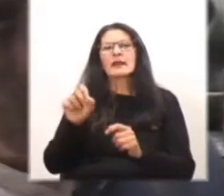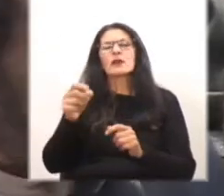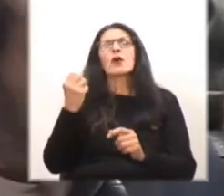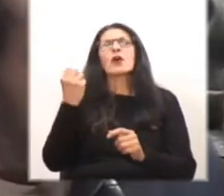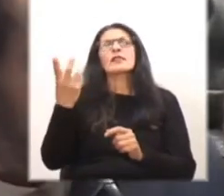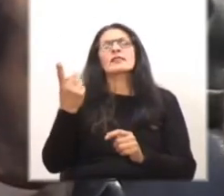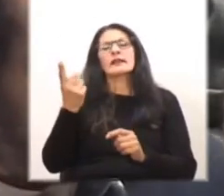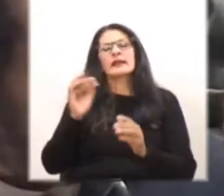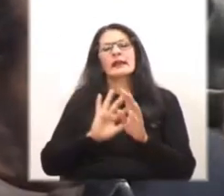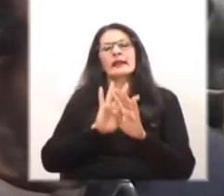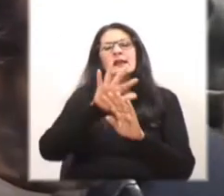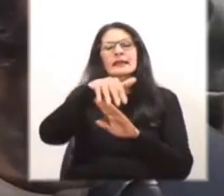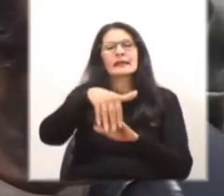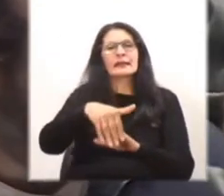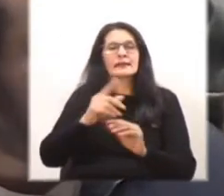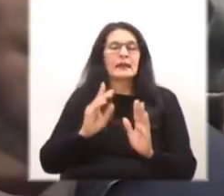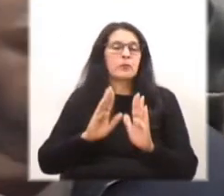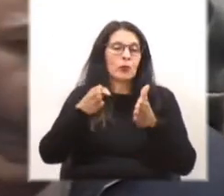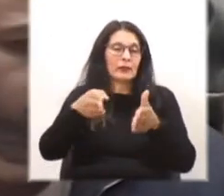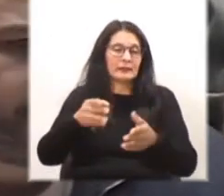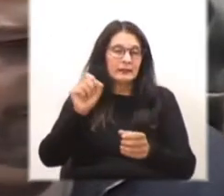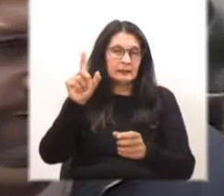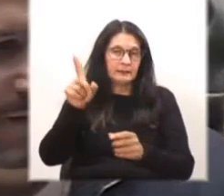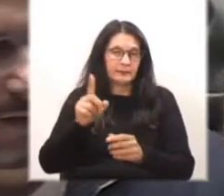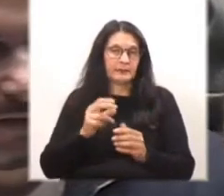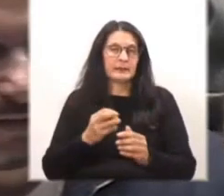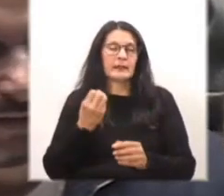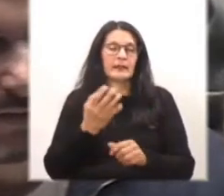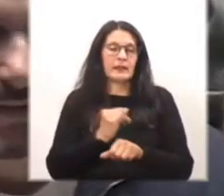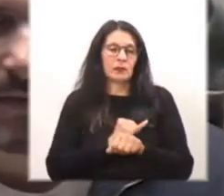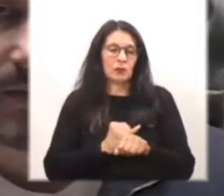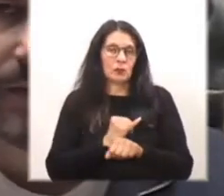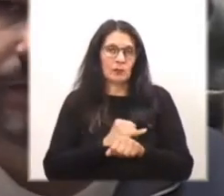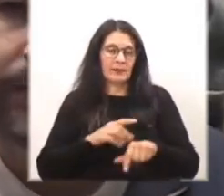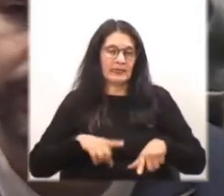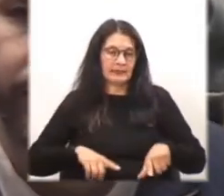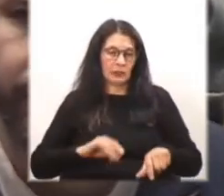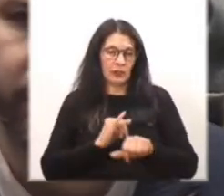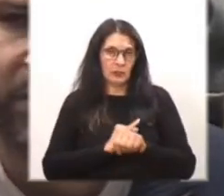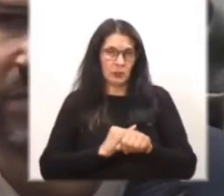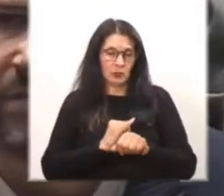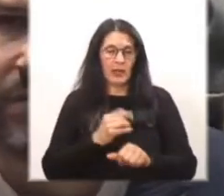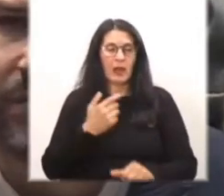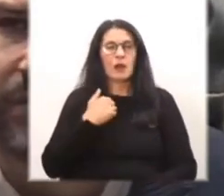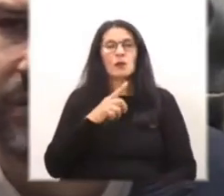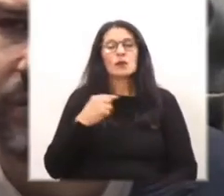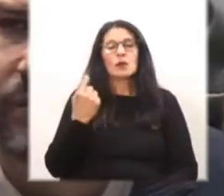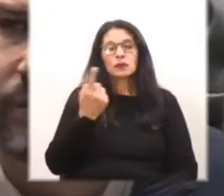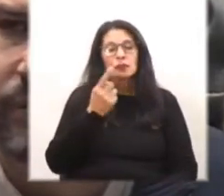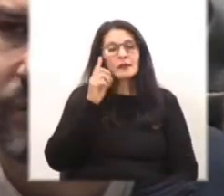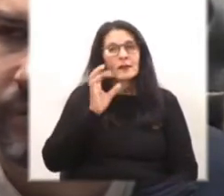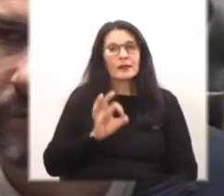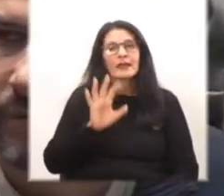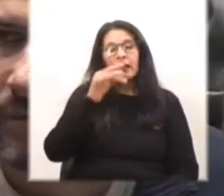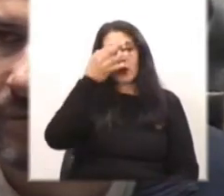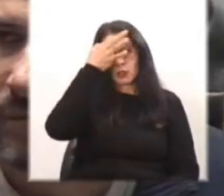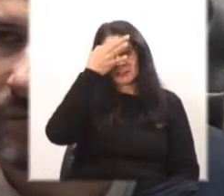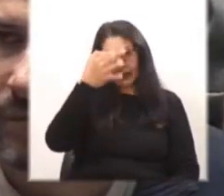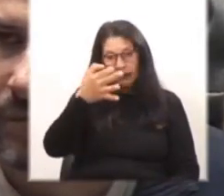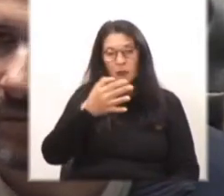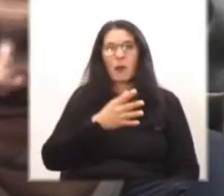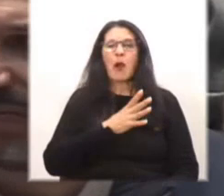sí por parte del Ministerio de Industria. Nosotros entendemos de que lo técnico está